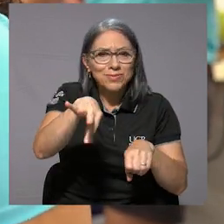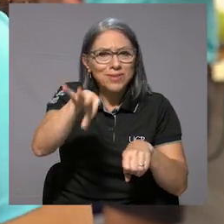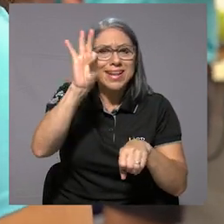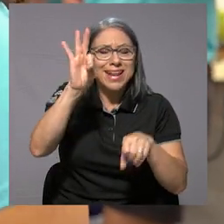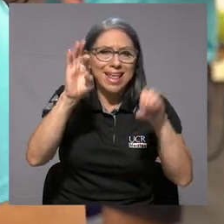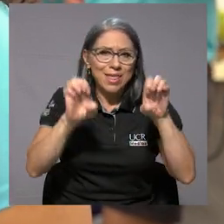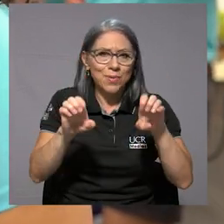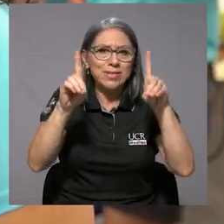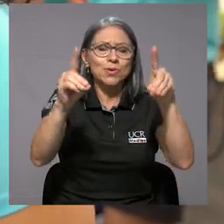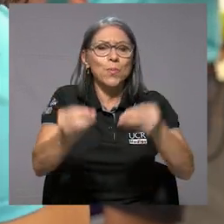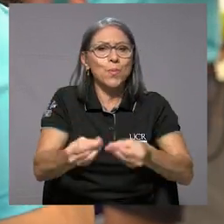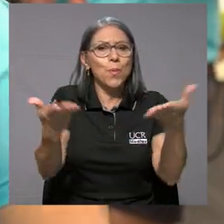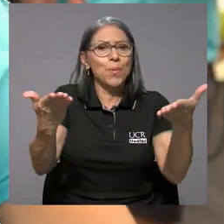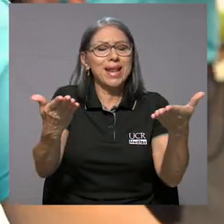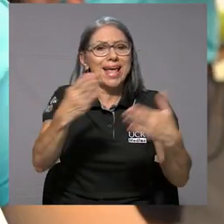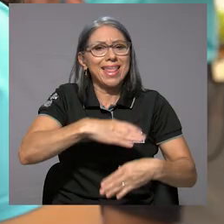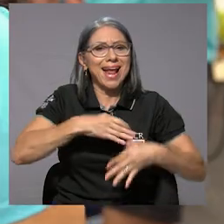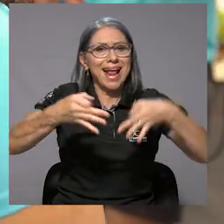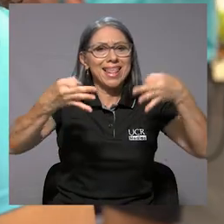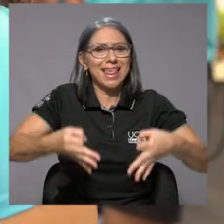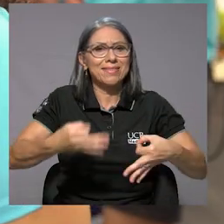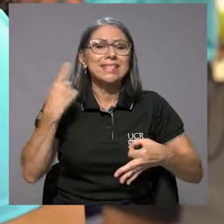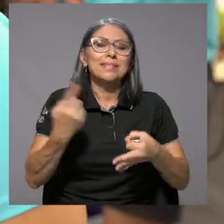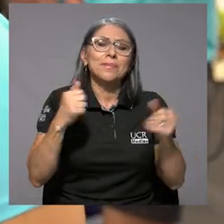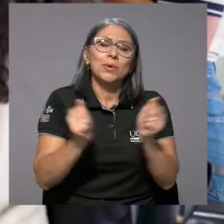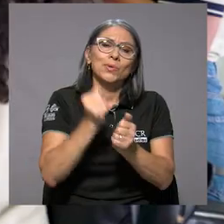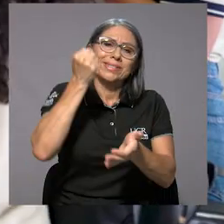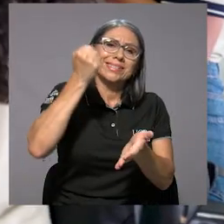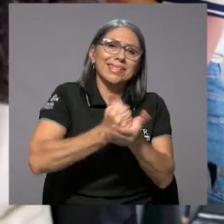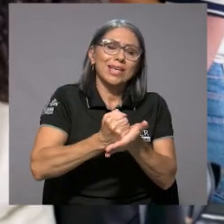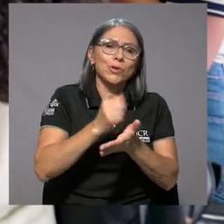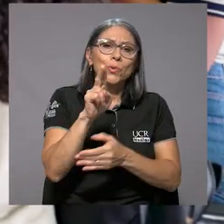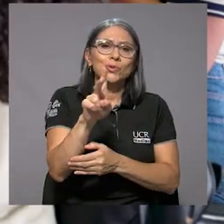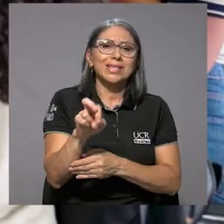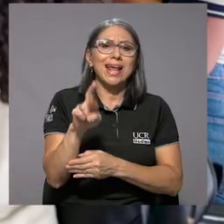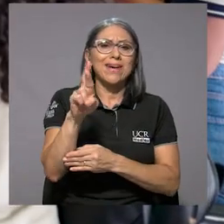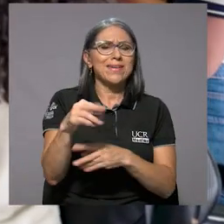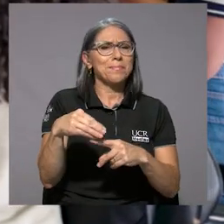de calidad y siempre con sello UCR y con sentido humanista.